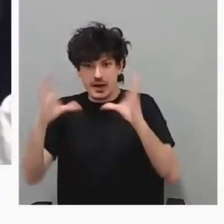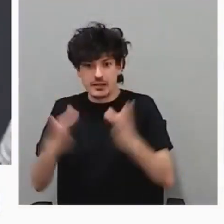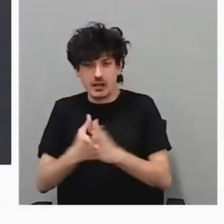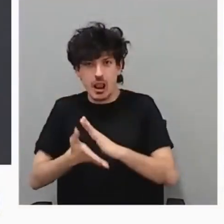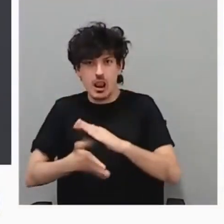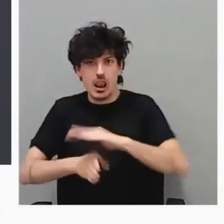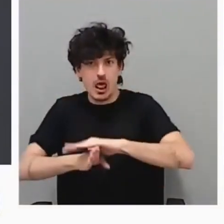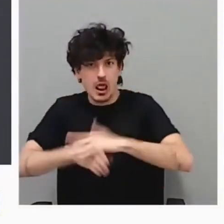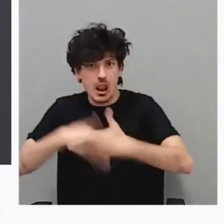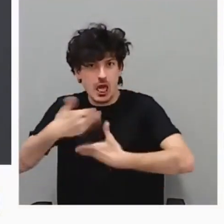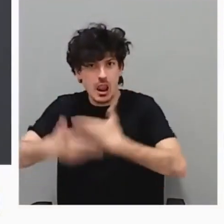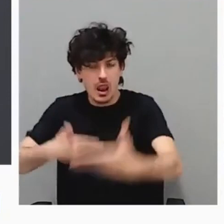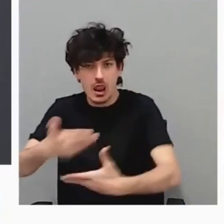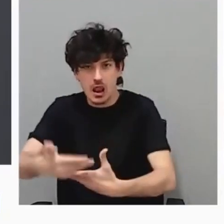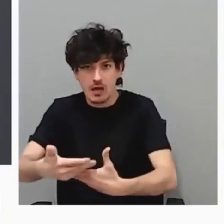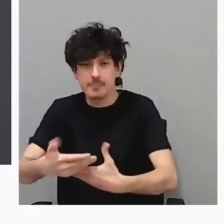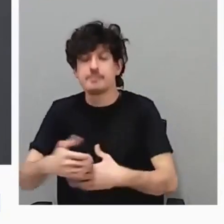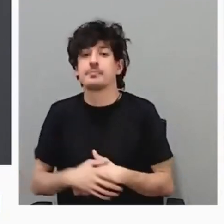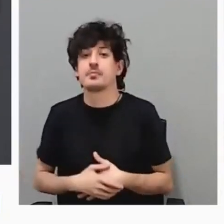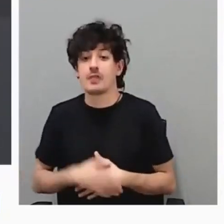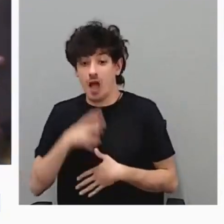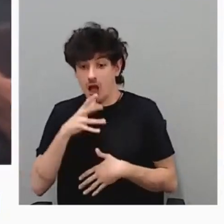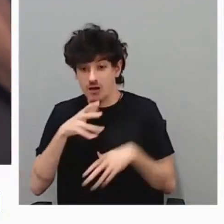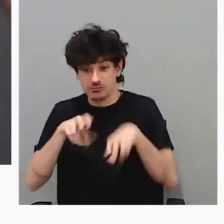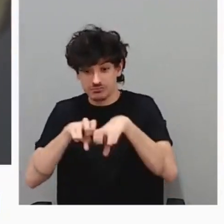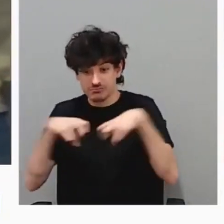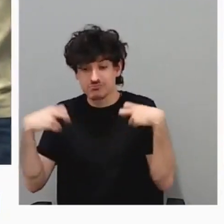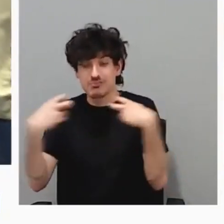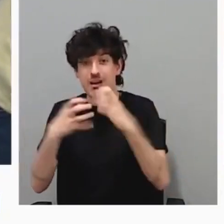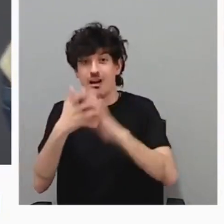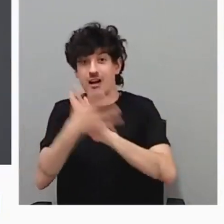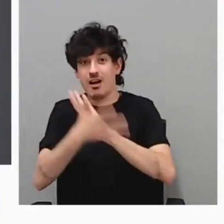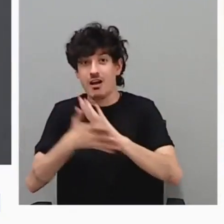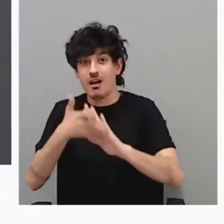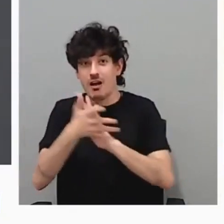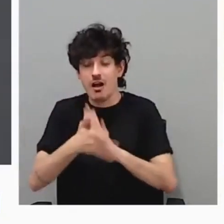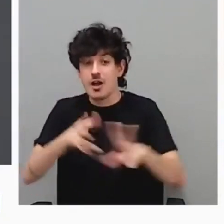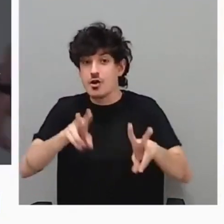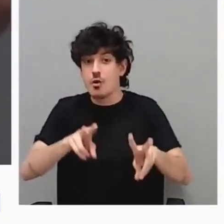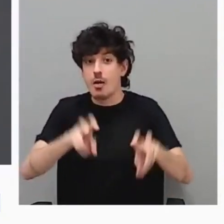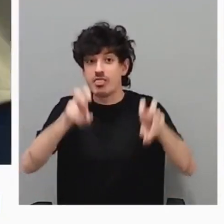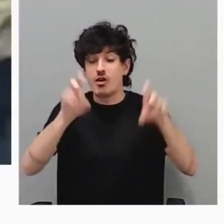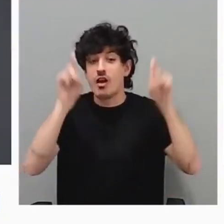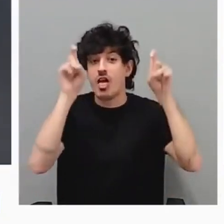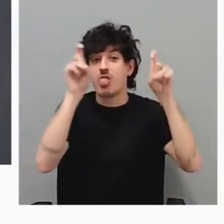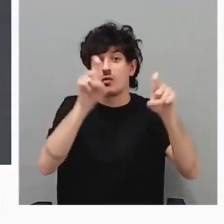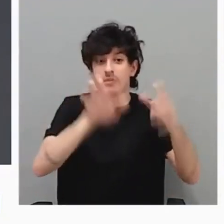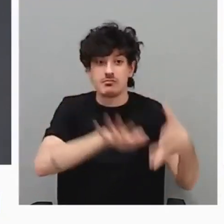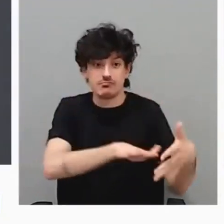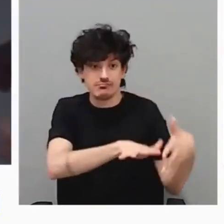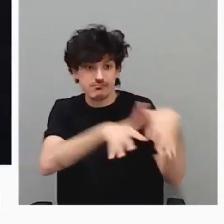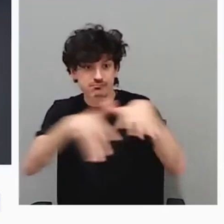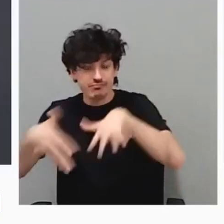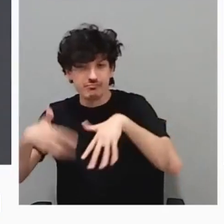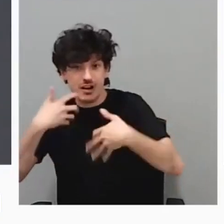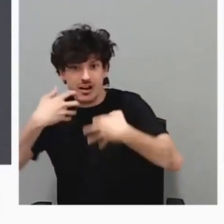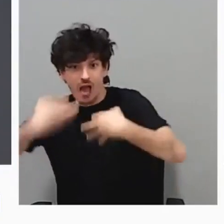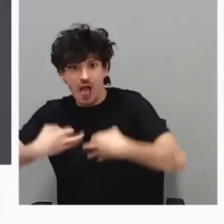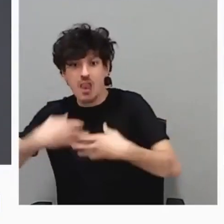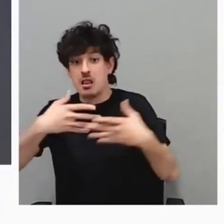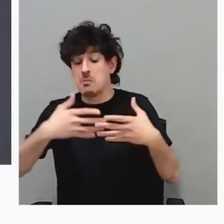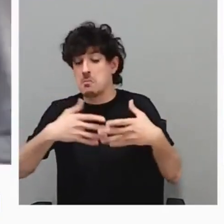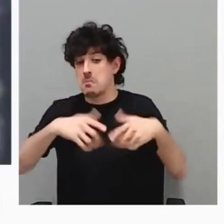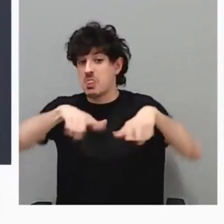datos. La siguiente mesa redonda se titula Materializar la innovación educativa desde dentro y fuera de las aulas. Cuando hablamos de innovar